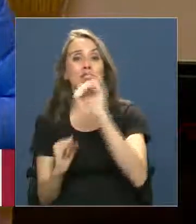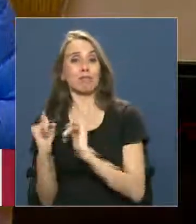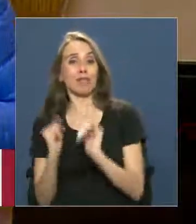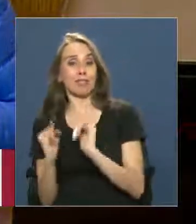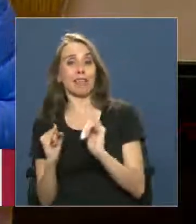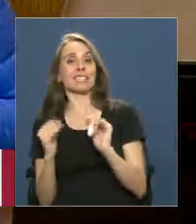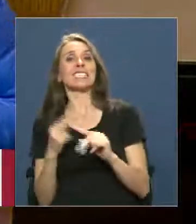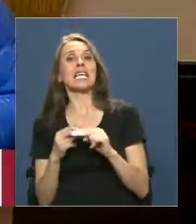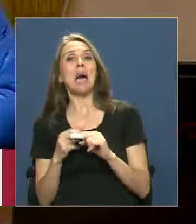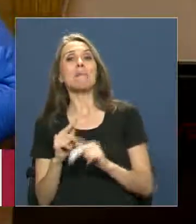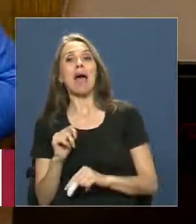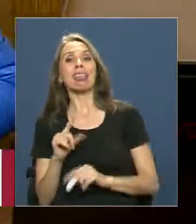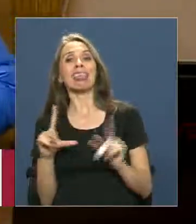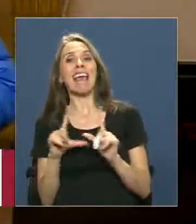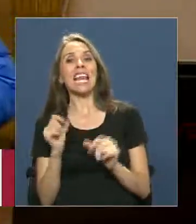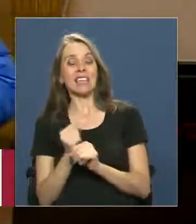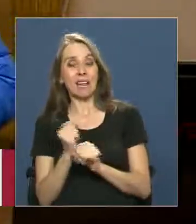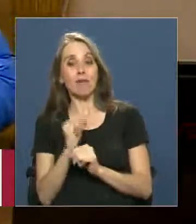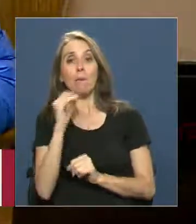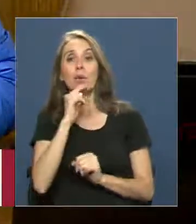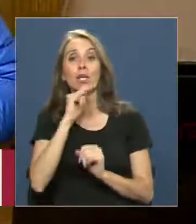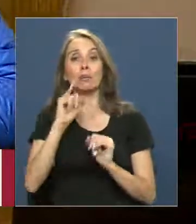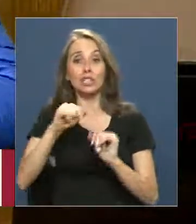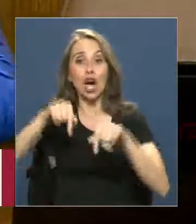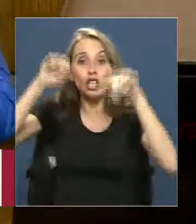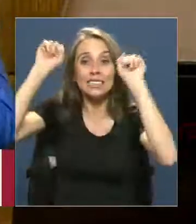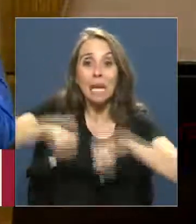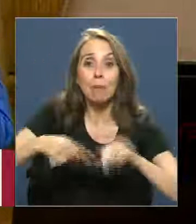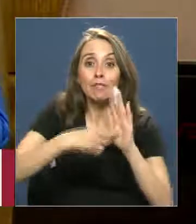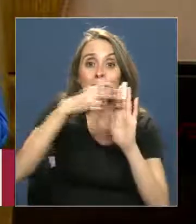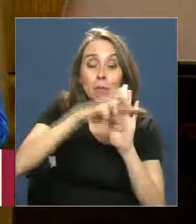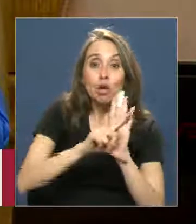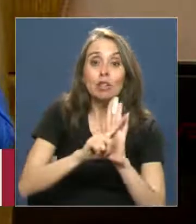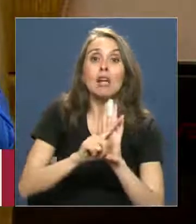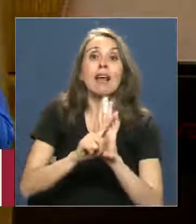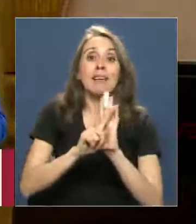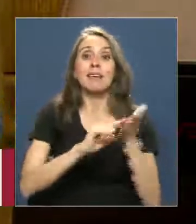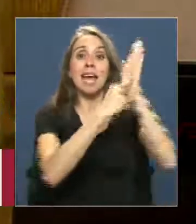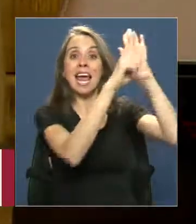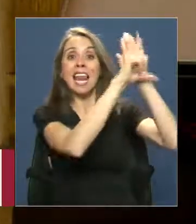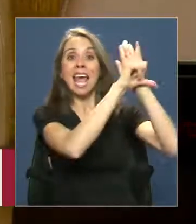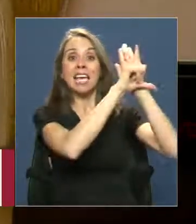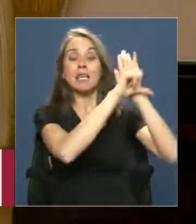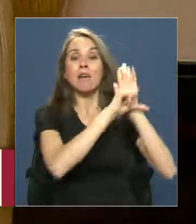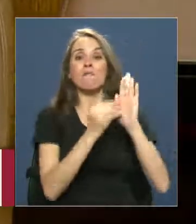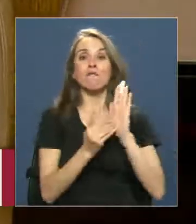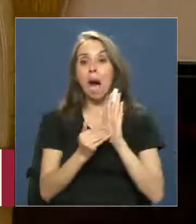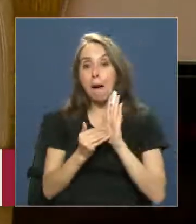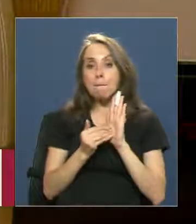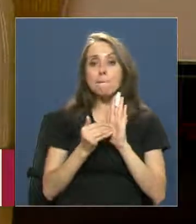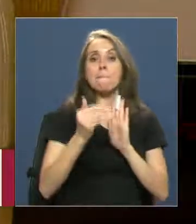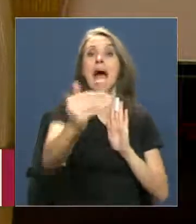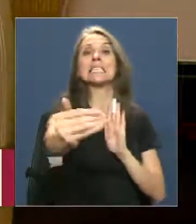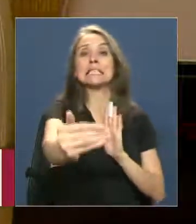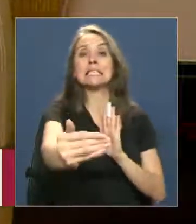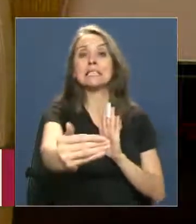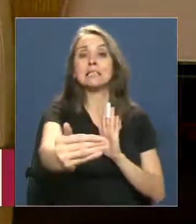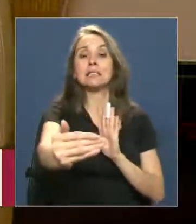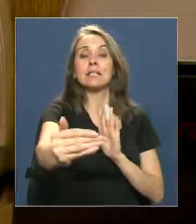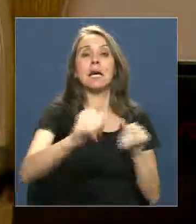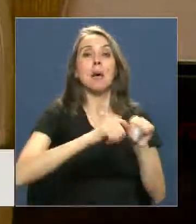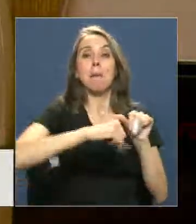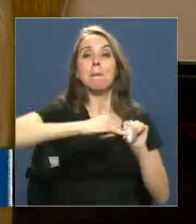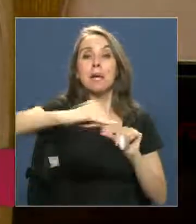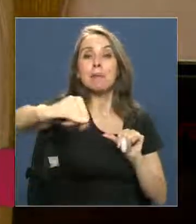esto tendría una implicancia de aprobarse hoy día que iría mucho más allá. O sea, sería permanente,